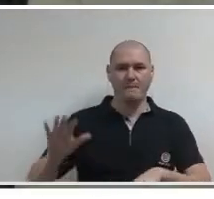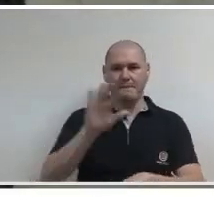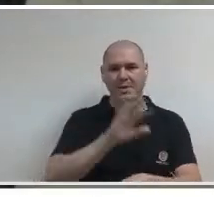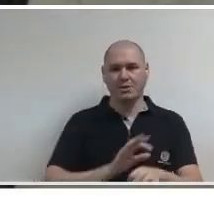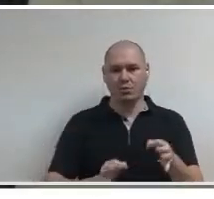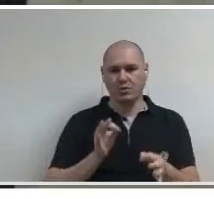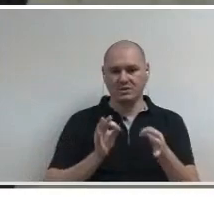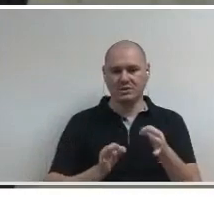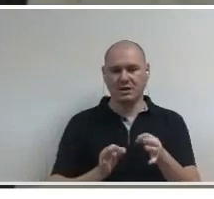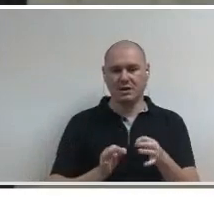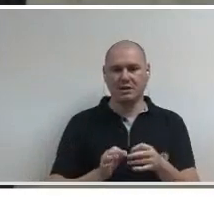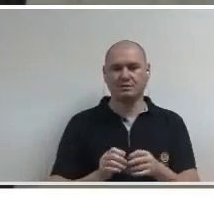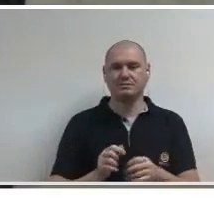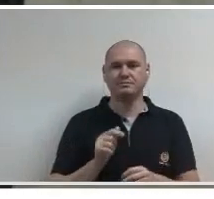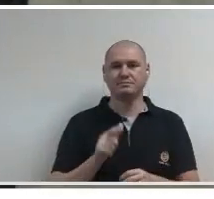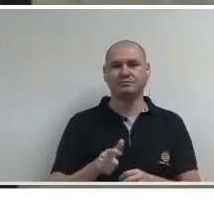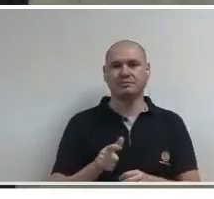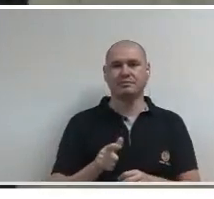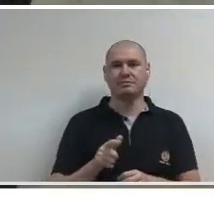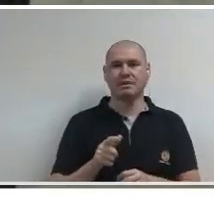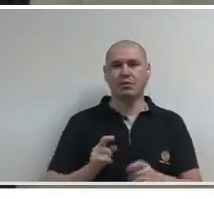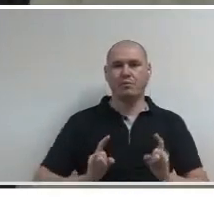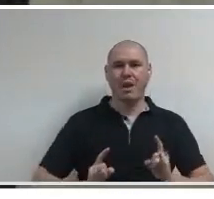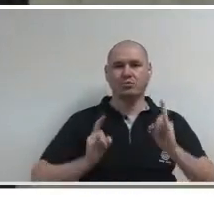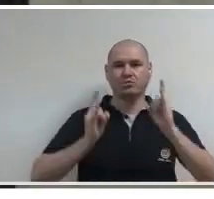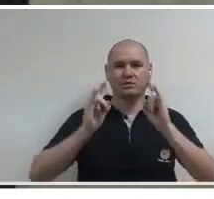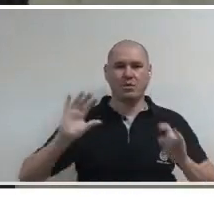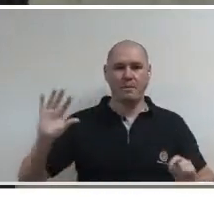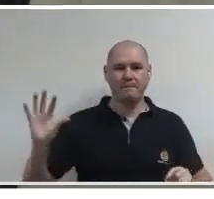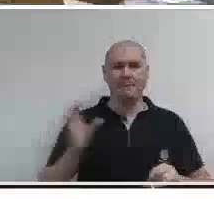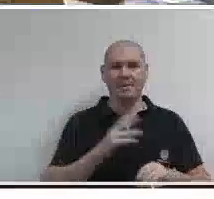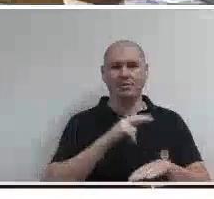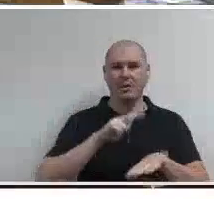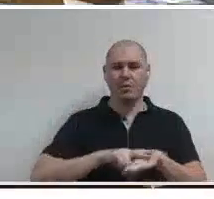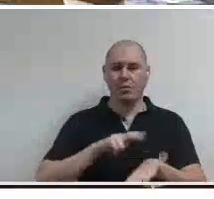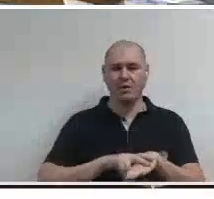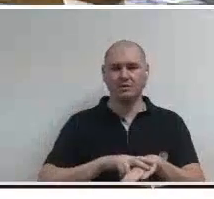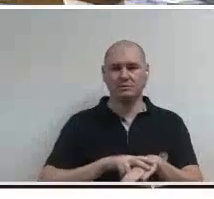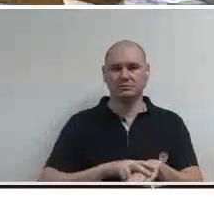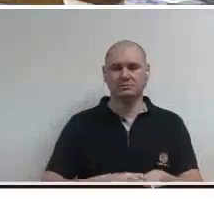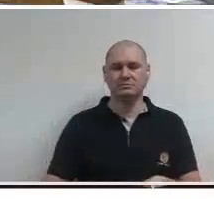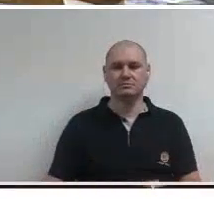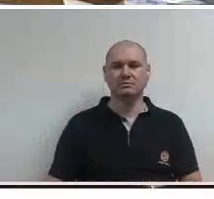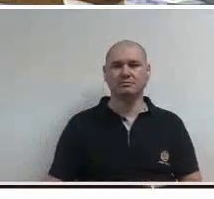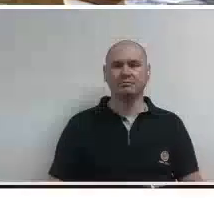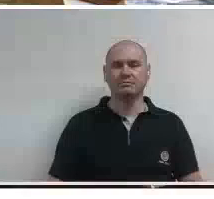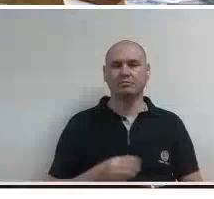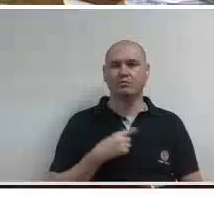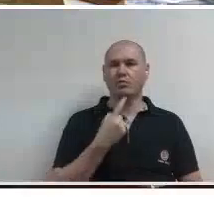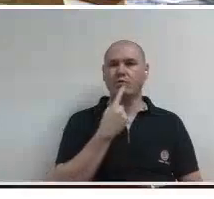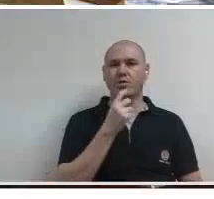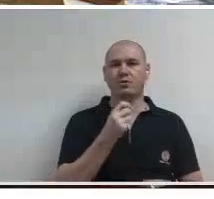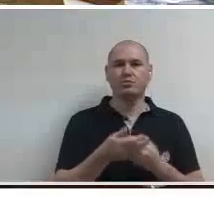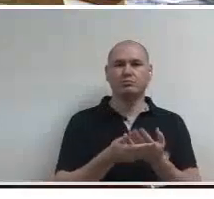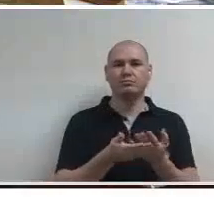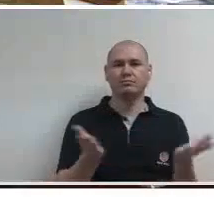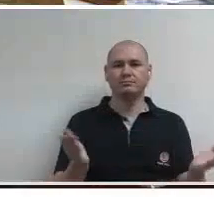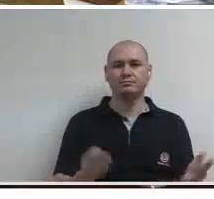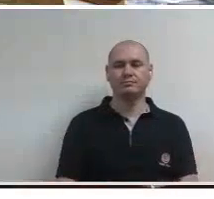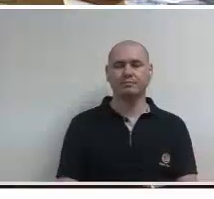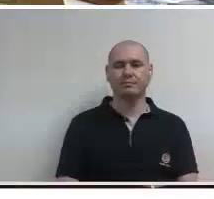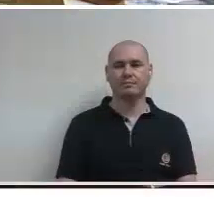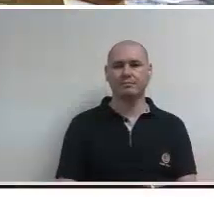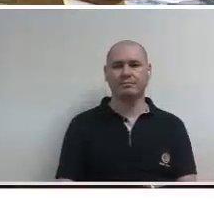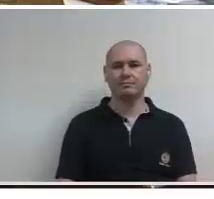país. 1507, Y queda 5 consideración de del mayo, PB, Ministerio pecha ya jata ese. este Será pedido muy putada con su con vigencia. atu pope con